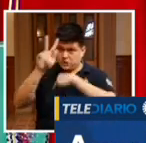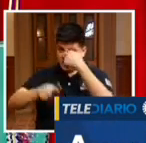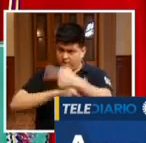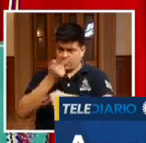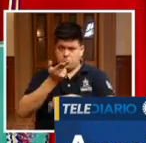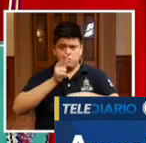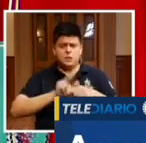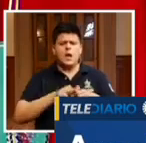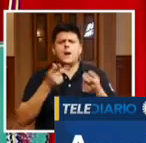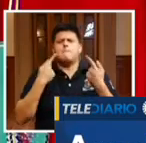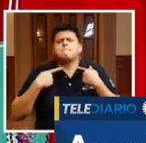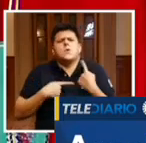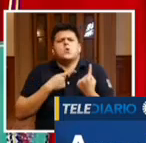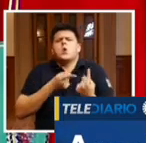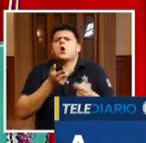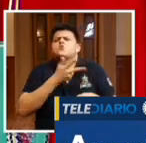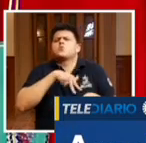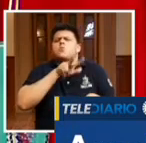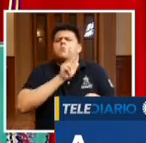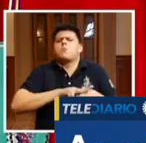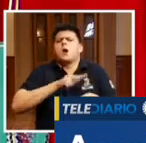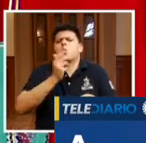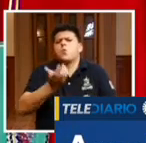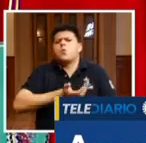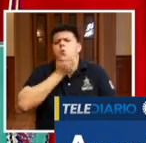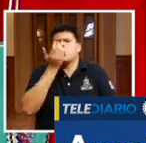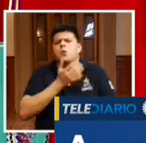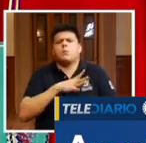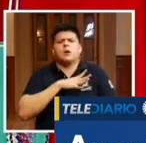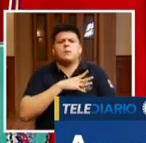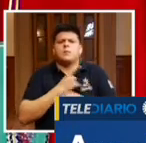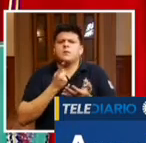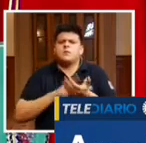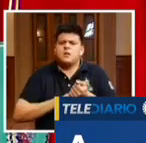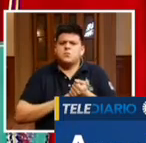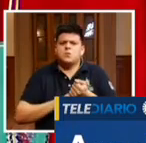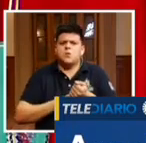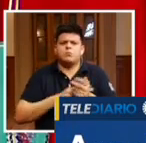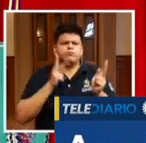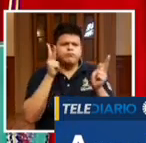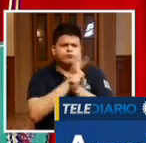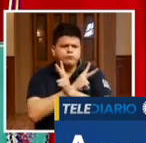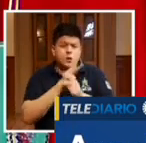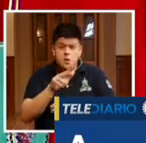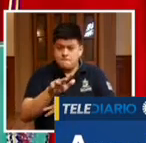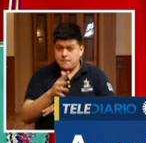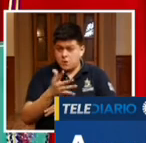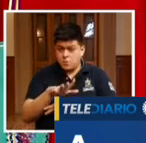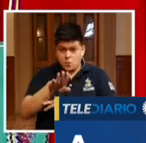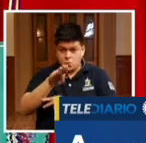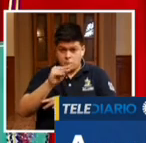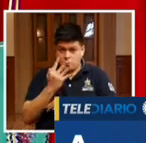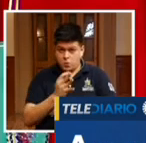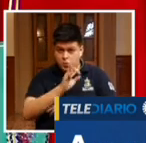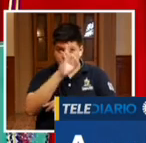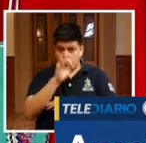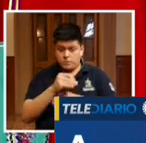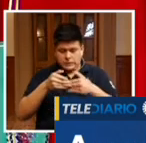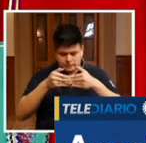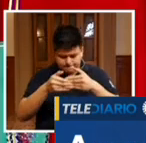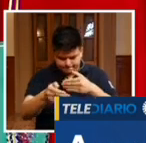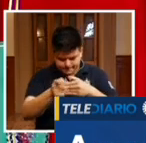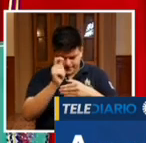persona habitualmente va a tener una saturación de oxígeno de 94% en delante, eso es